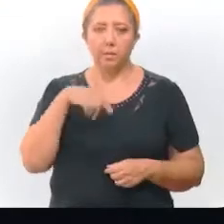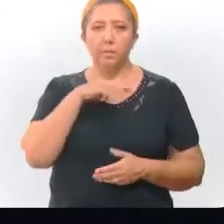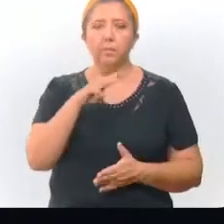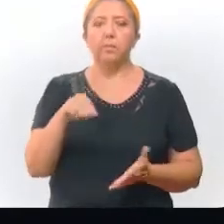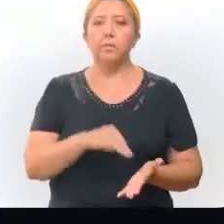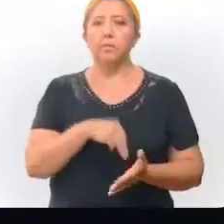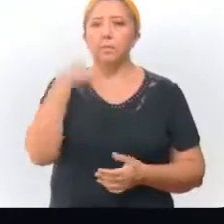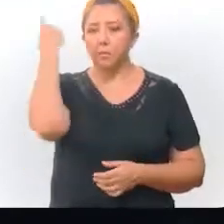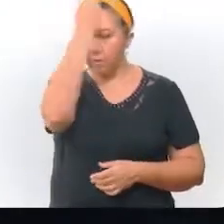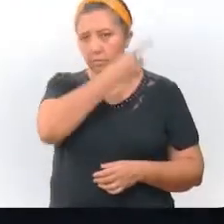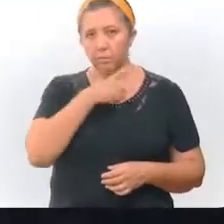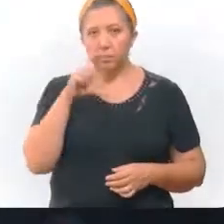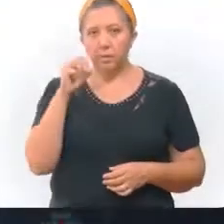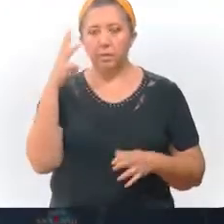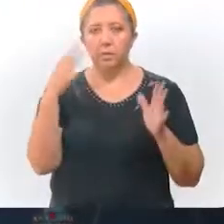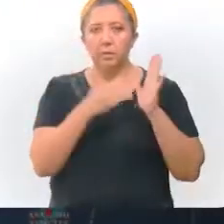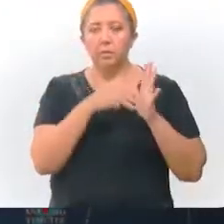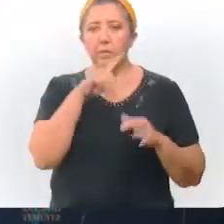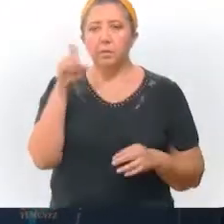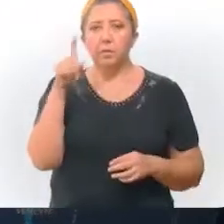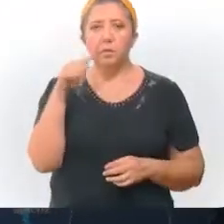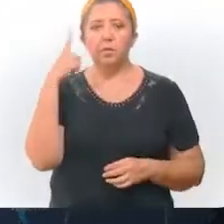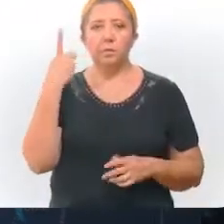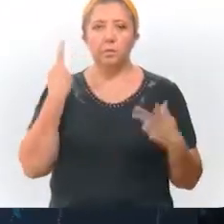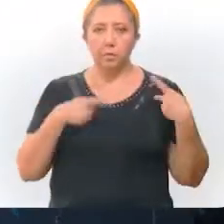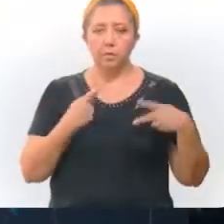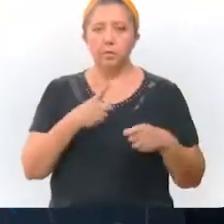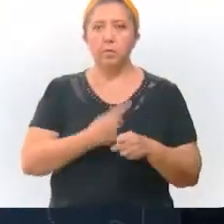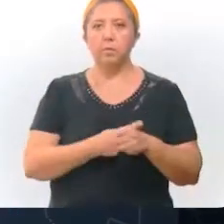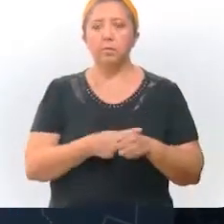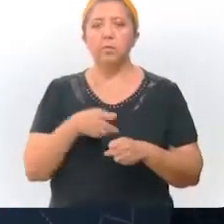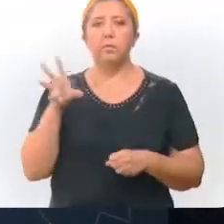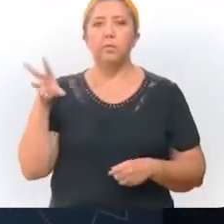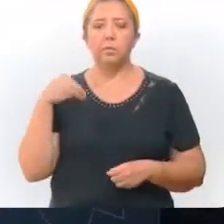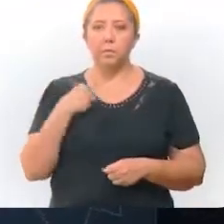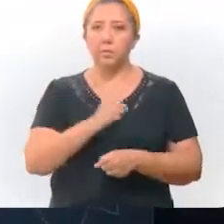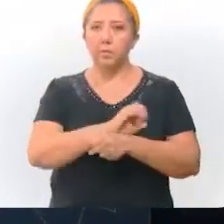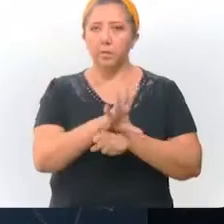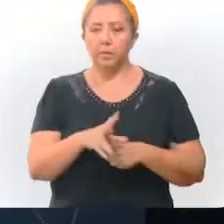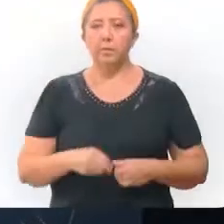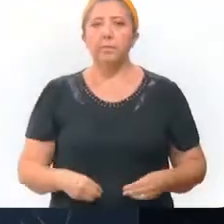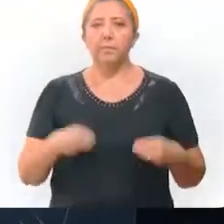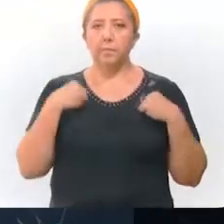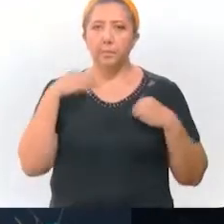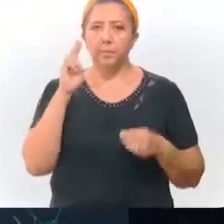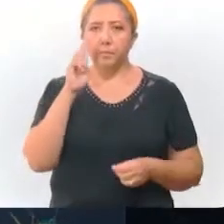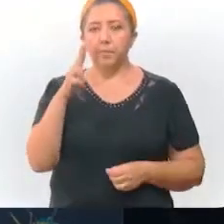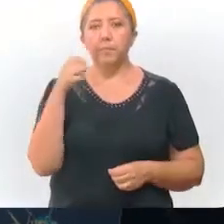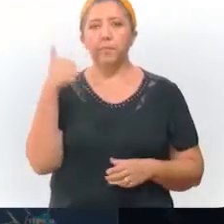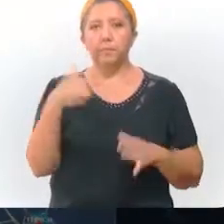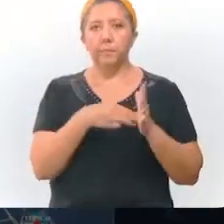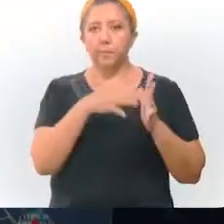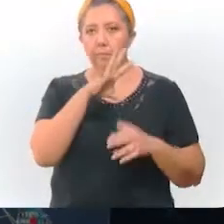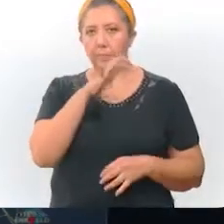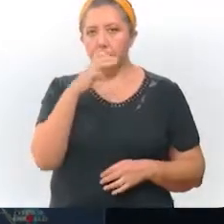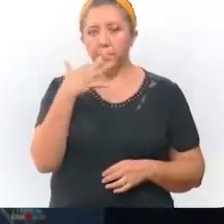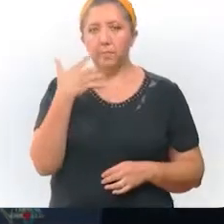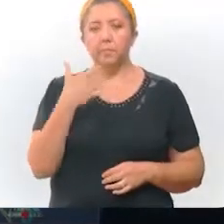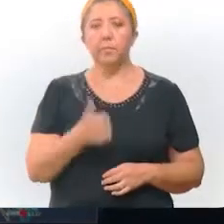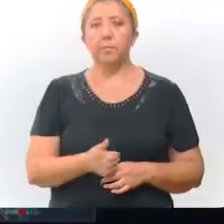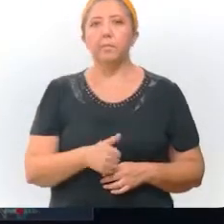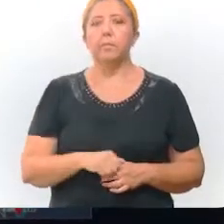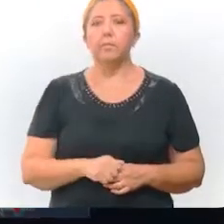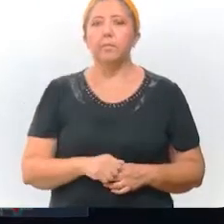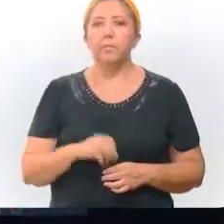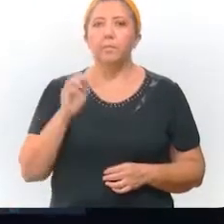en Mérida se han diagnosticado 23.171 personas contagiadas de coronavirus, que viven en la zona norte